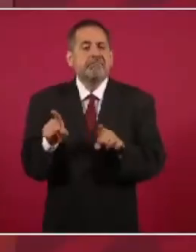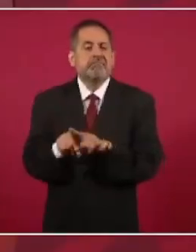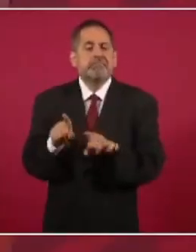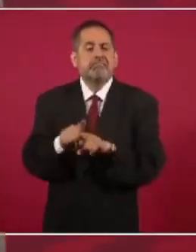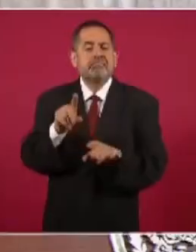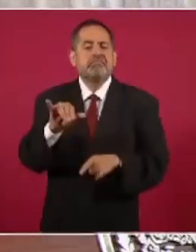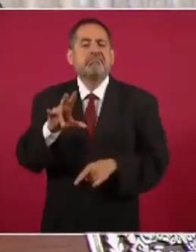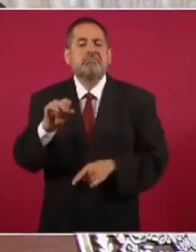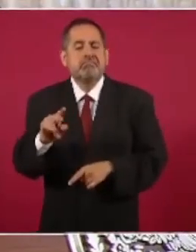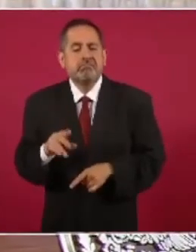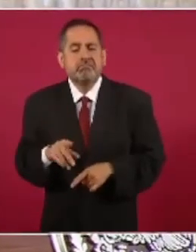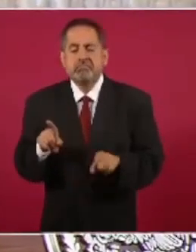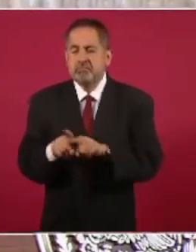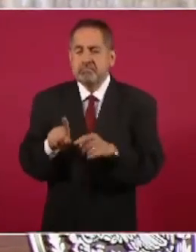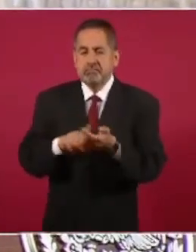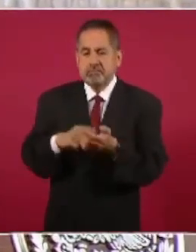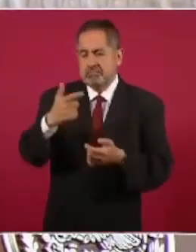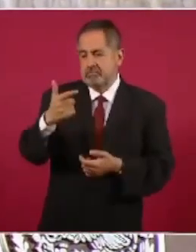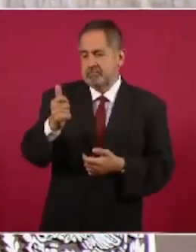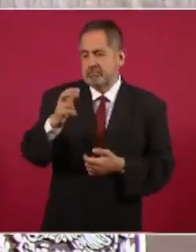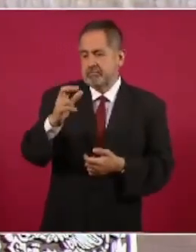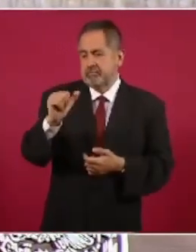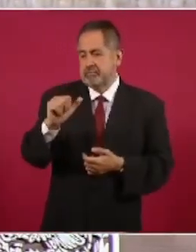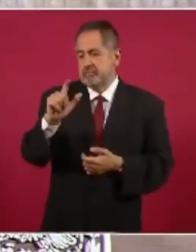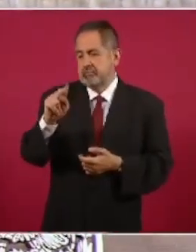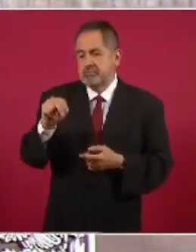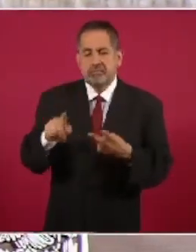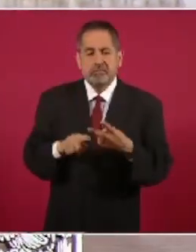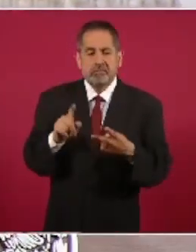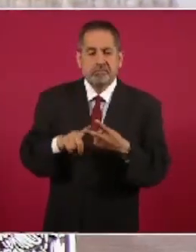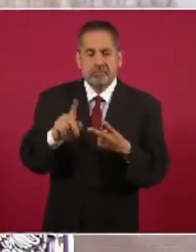a García Luna y a Palominos